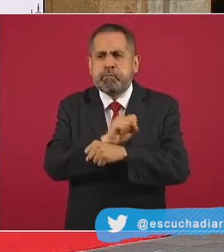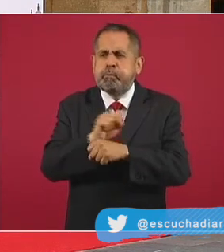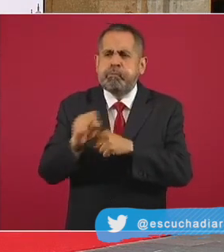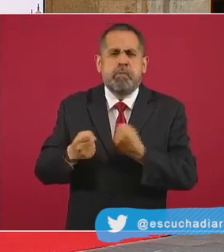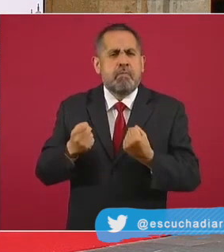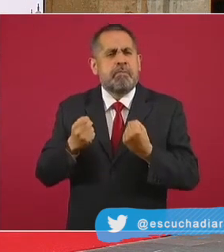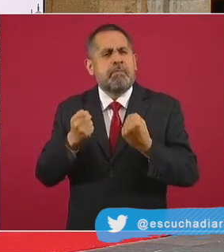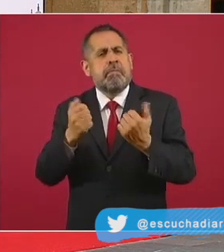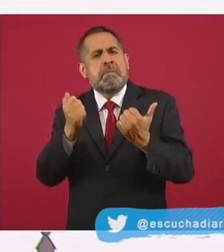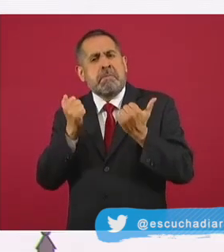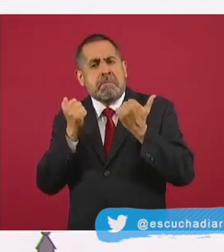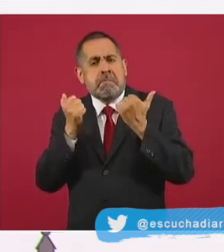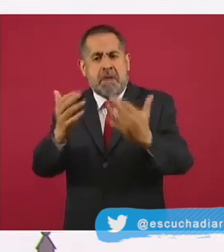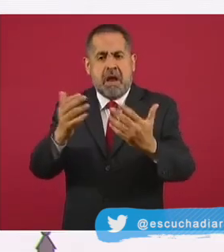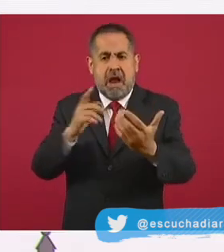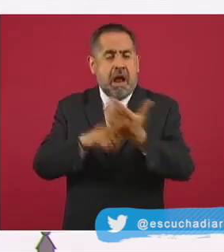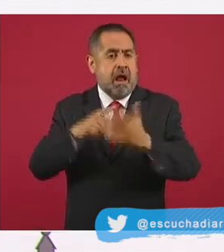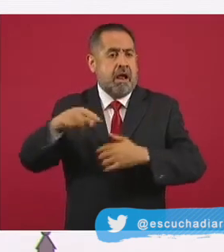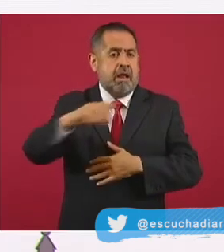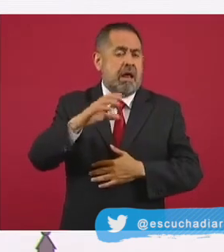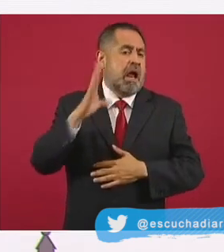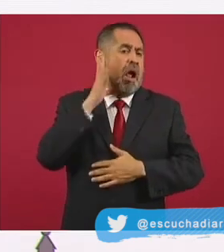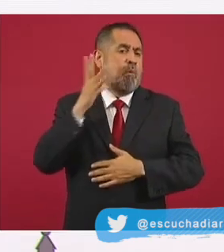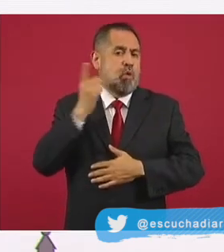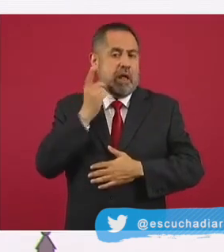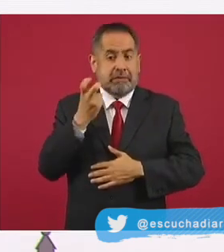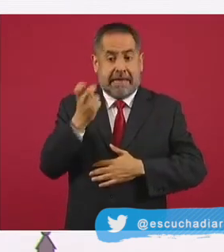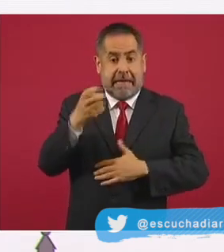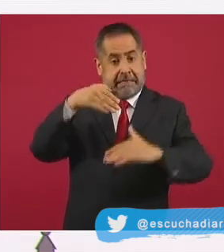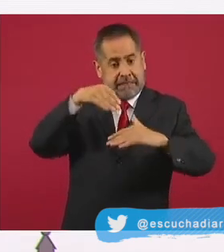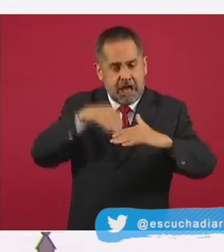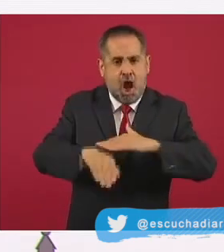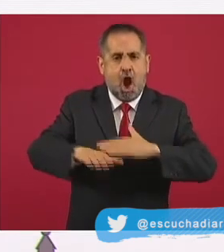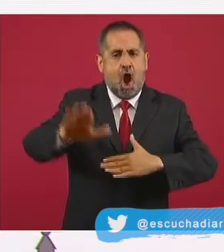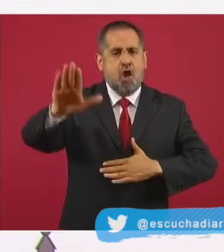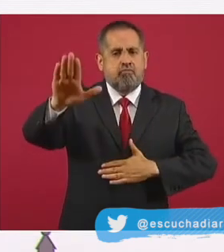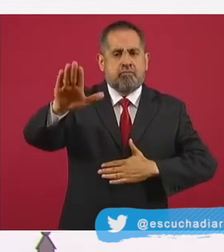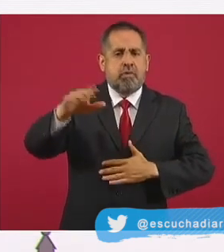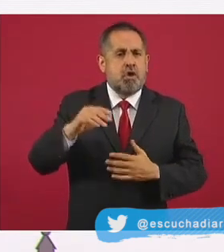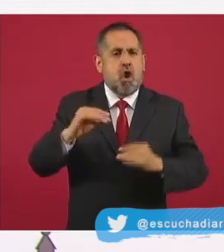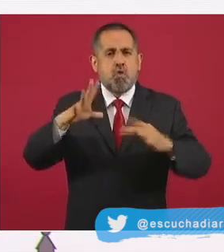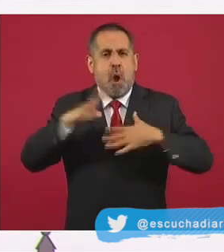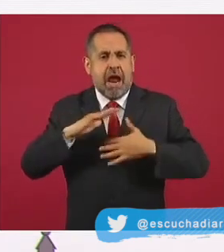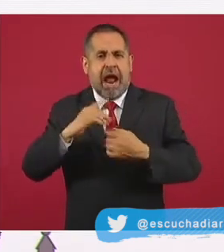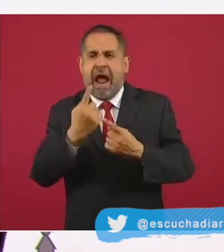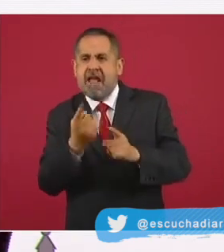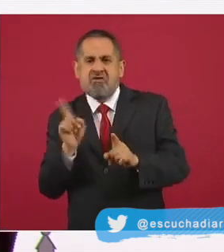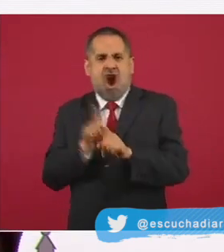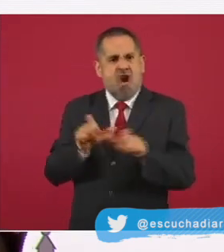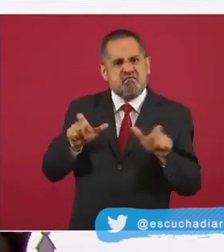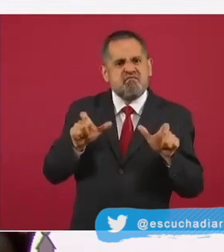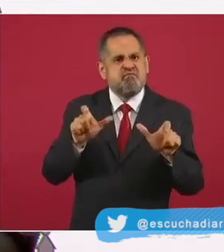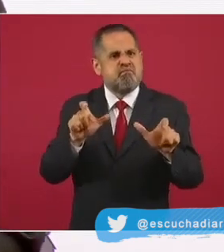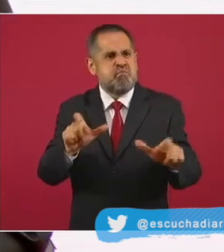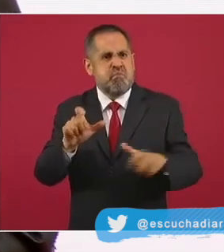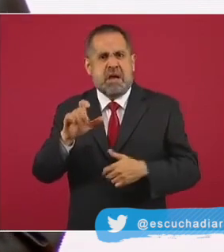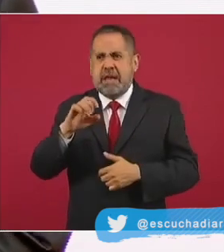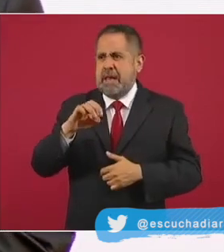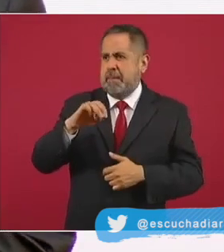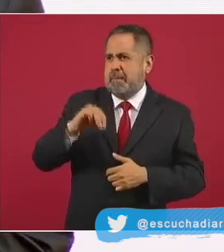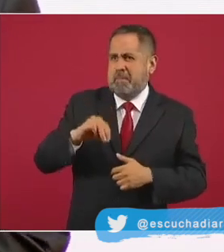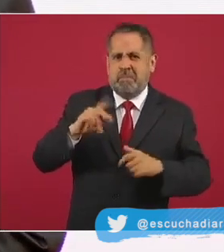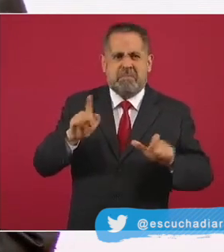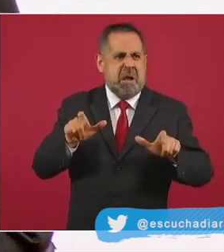del Poder Legislativo para rendir protesta, sin el aparato del Estado Mayor Presidencial ni